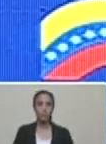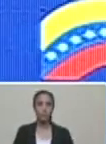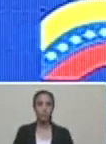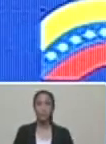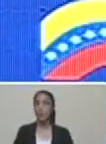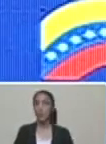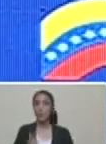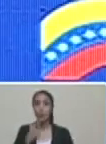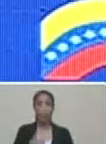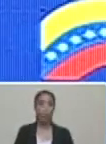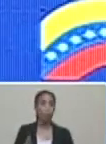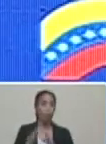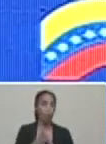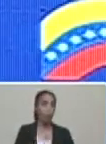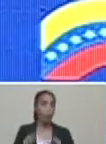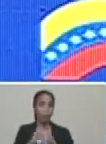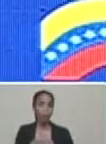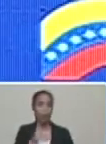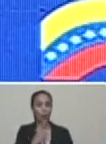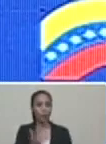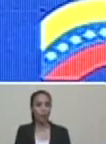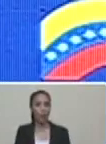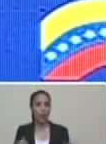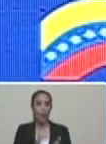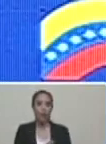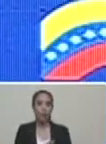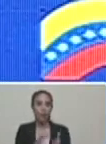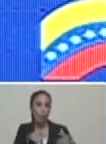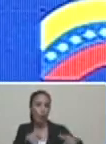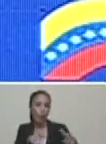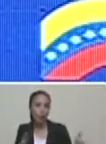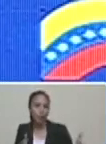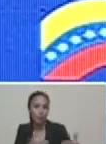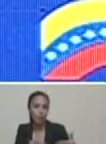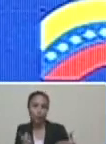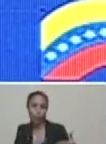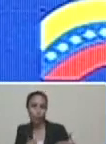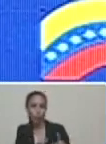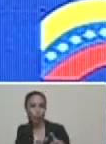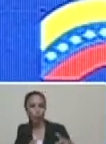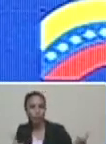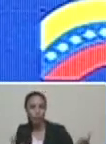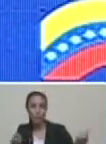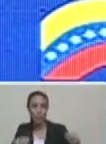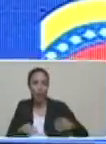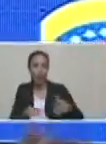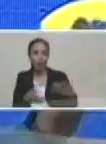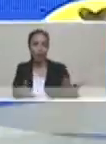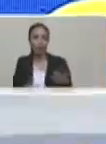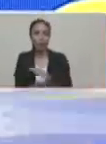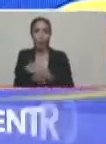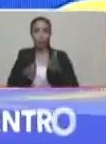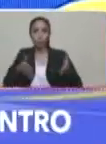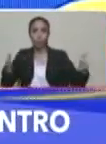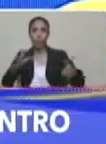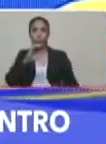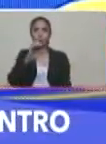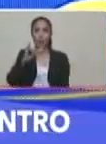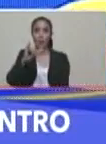el ambulatorio, ya no estamos conformes con que sea un ambulatorio, sino ya con Julio nos pusimos de acuerdo para convertirlo en un